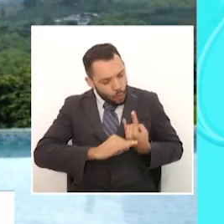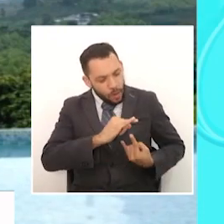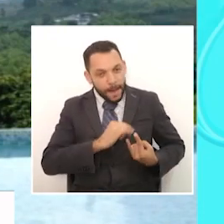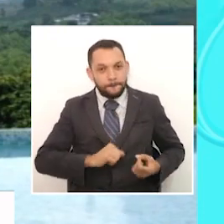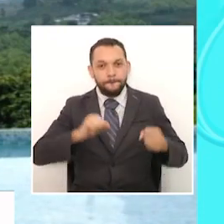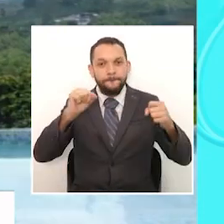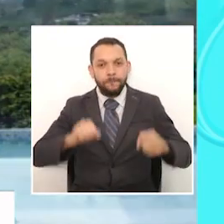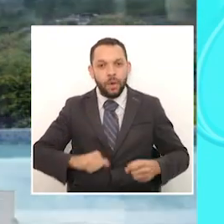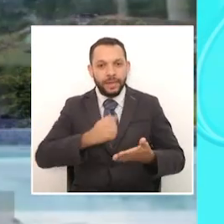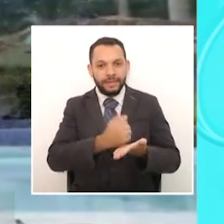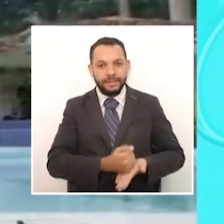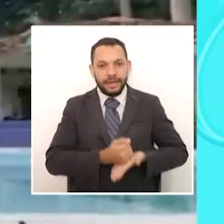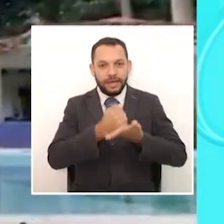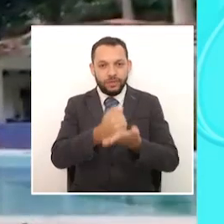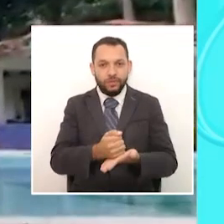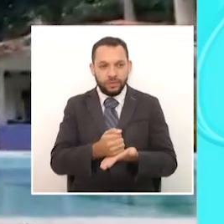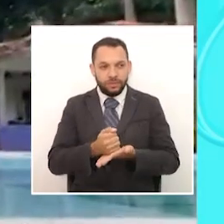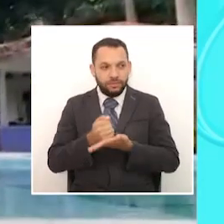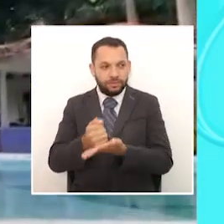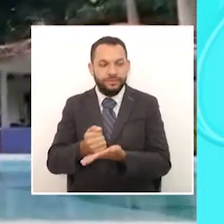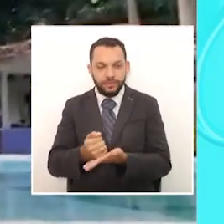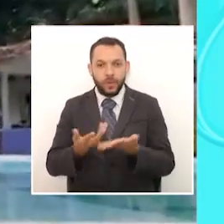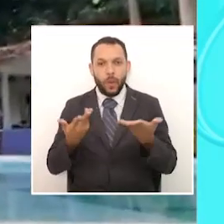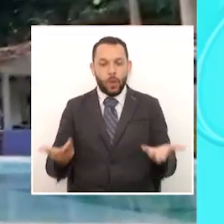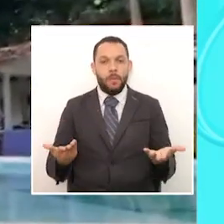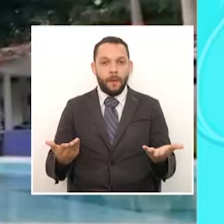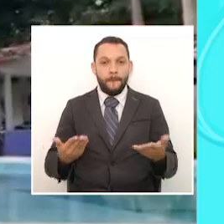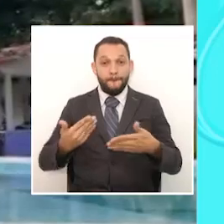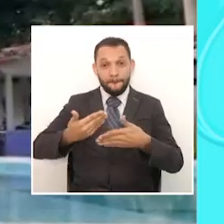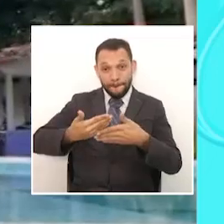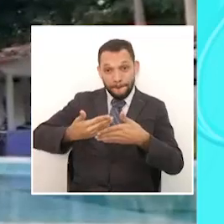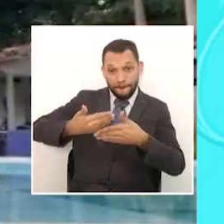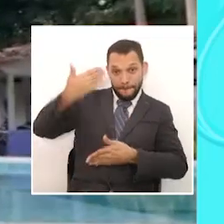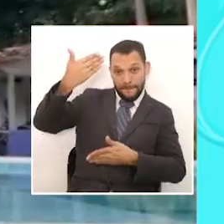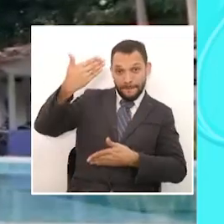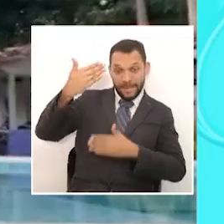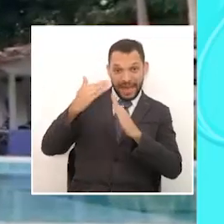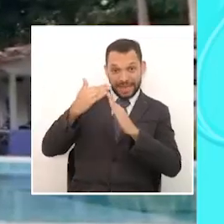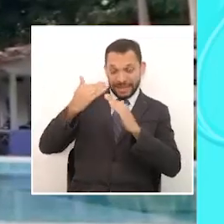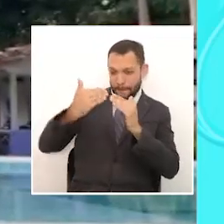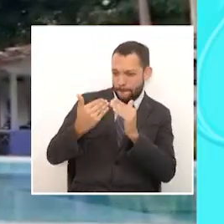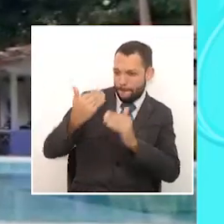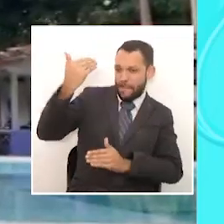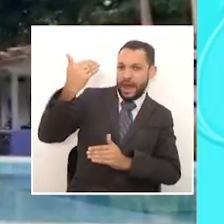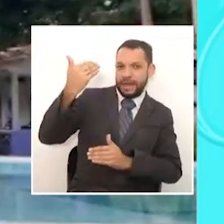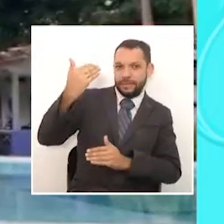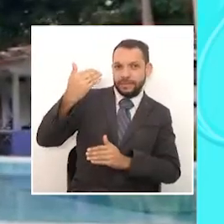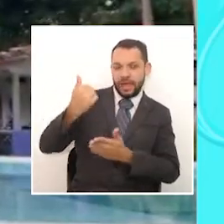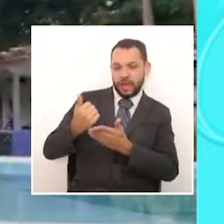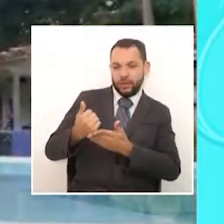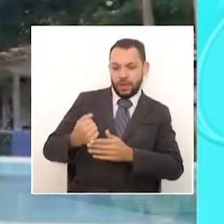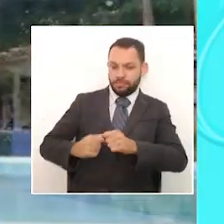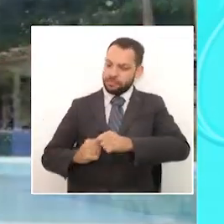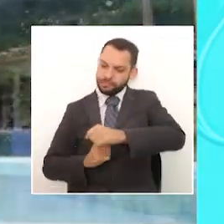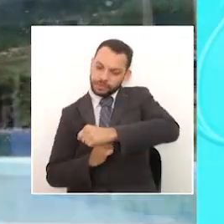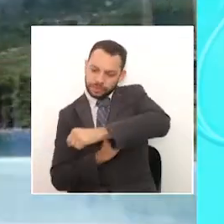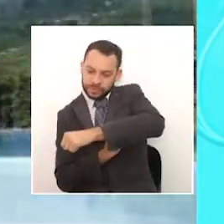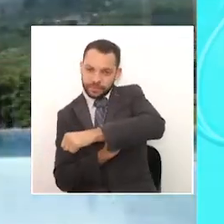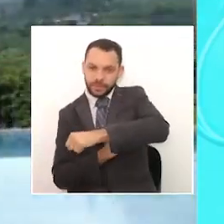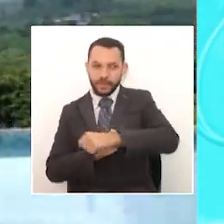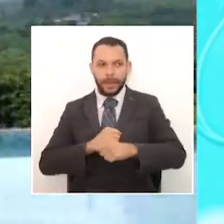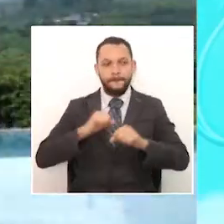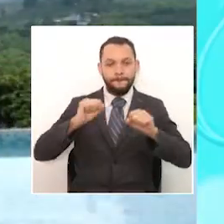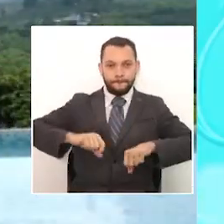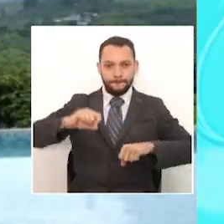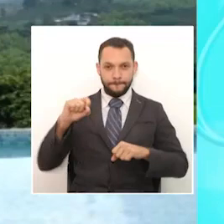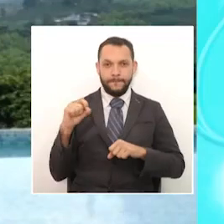también inicialmente contra una pared para que tengan más equilibrio y posteriormente lo van haciendo solos. La primera técnica